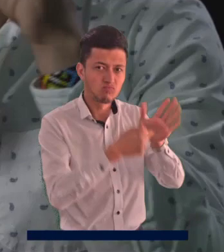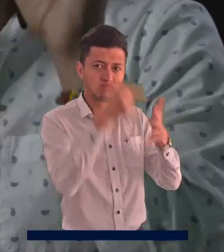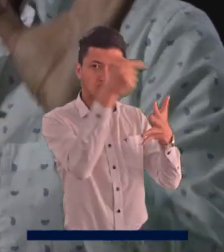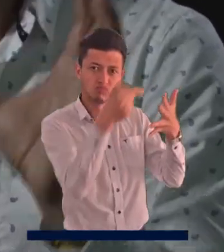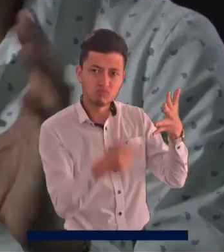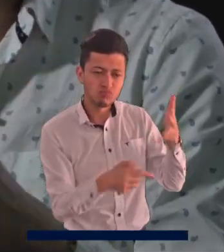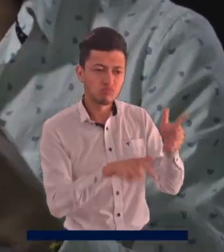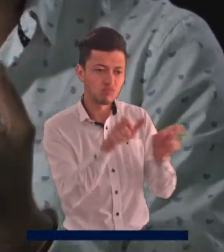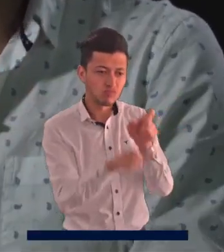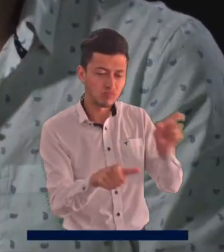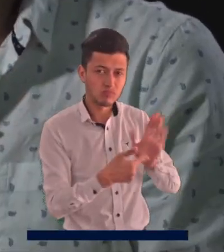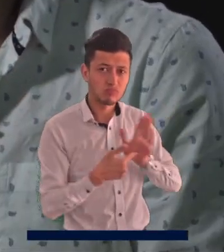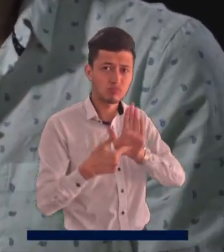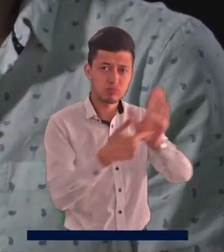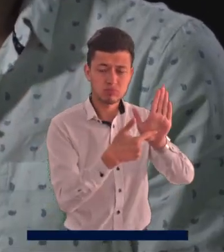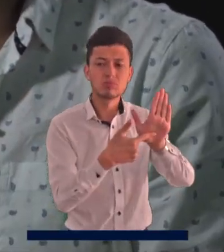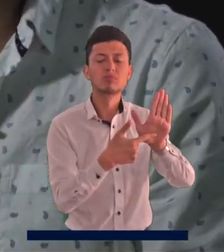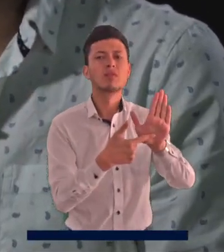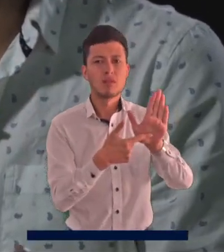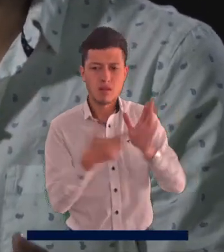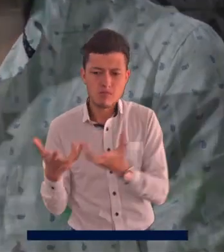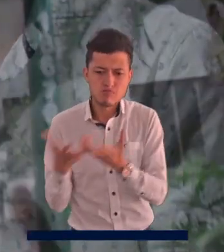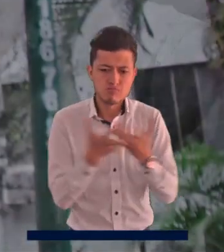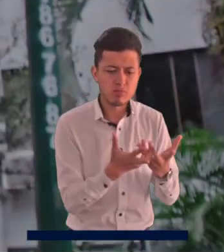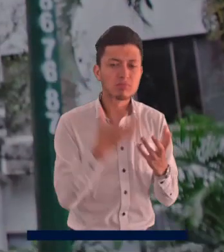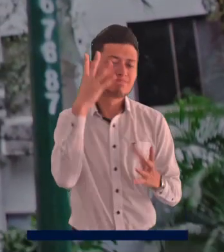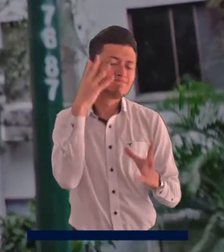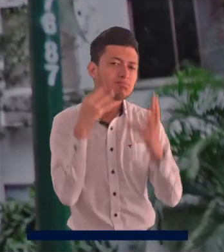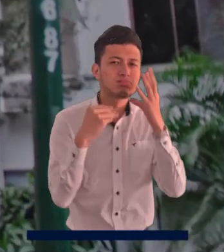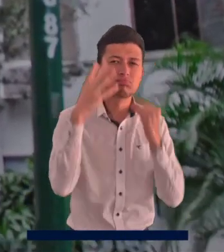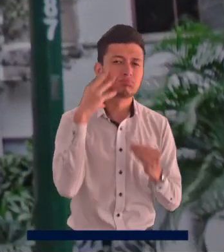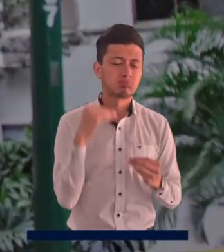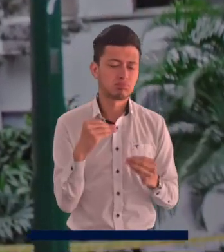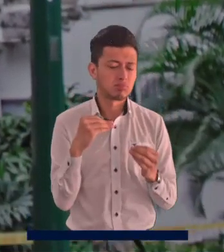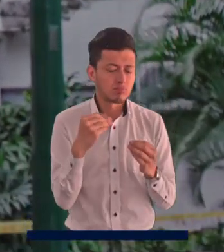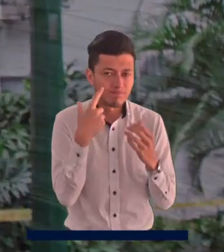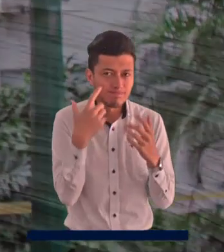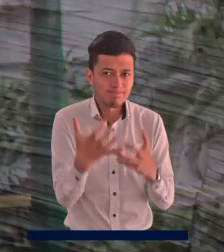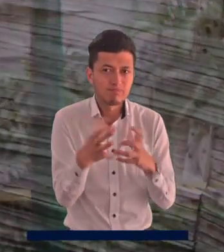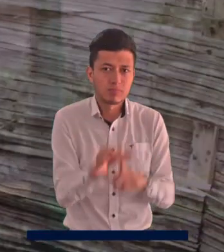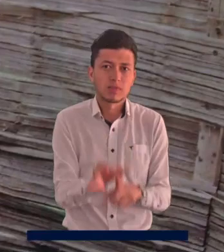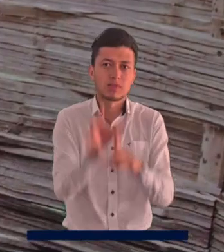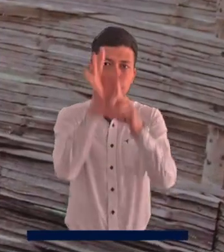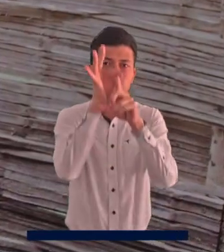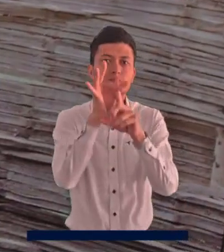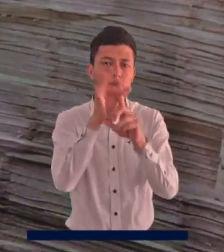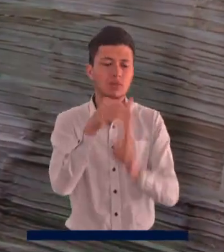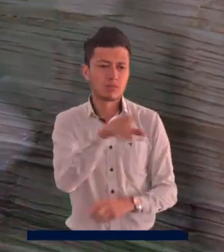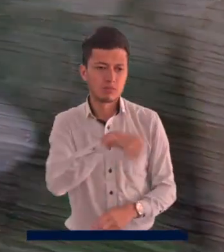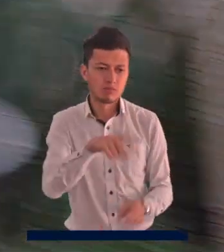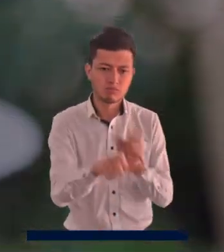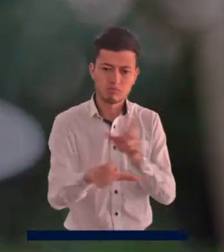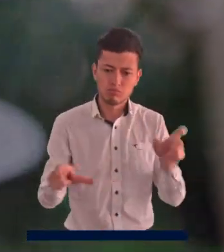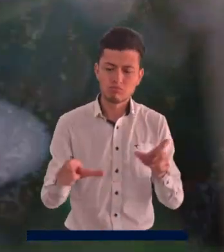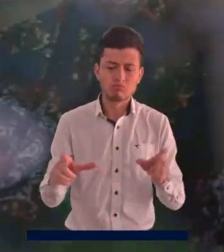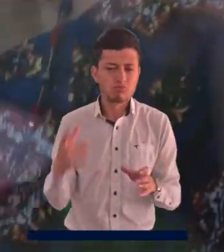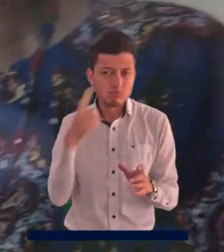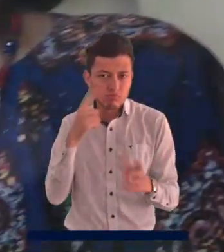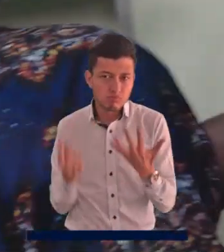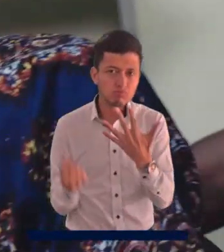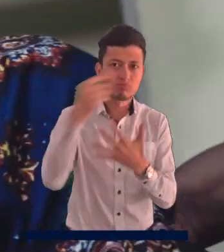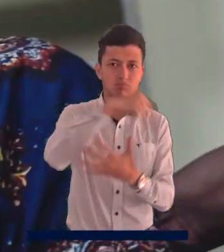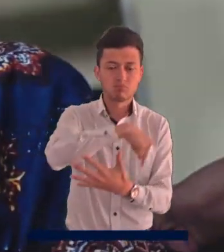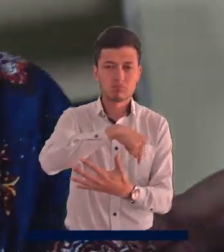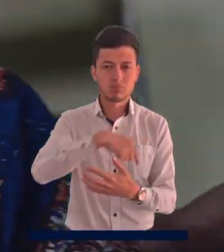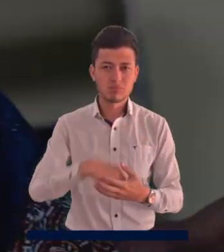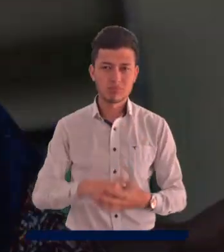el trabajo de la exposición de los objetos del museo, porque logramos también generar experiencias significativas y transformadoras que atraviesen a los